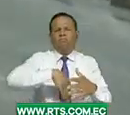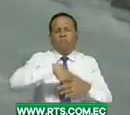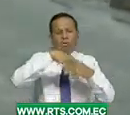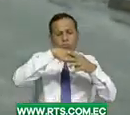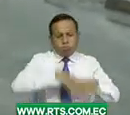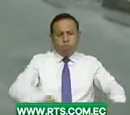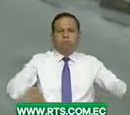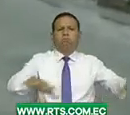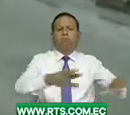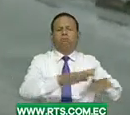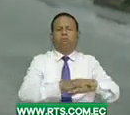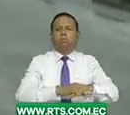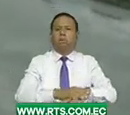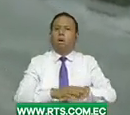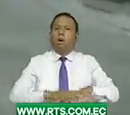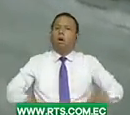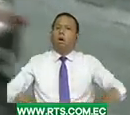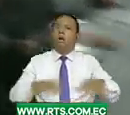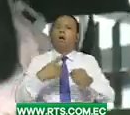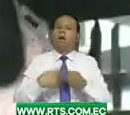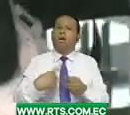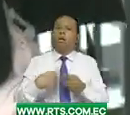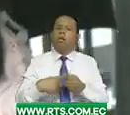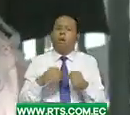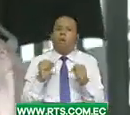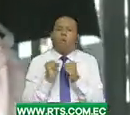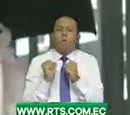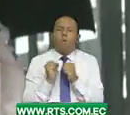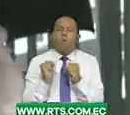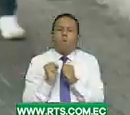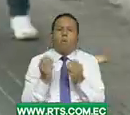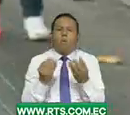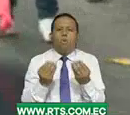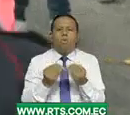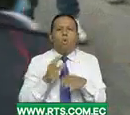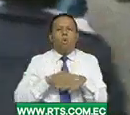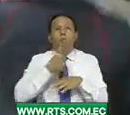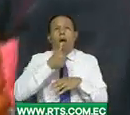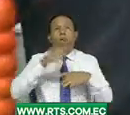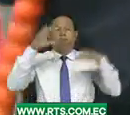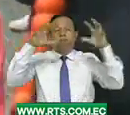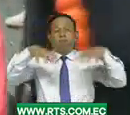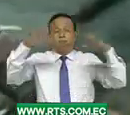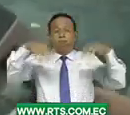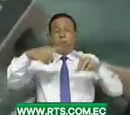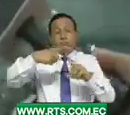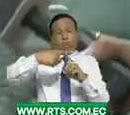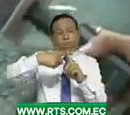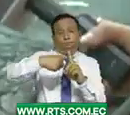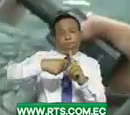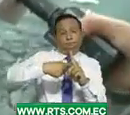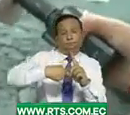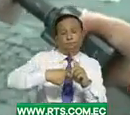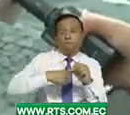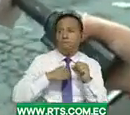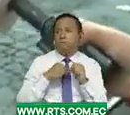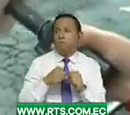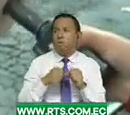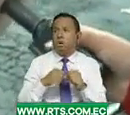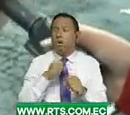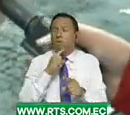los capitalinos, que tuvieron que abrigarse bien para no resfriarse por las bajas temperaturas. Sí, está haciendo un frío